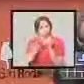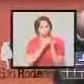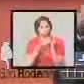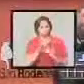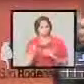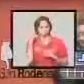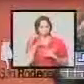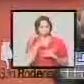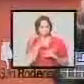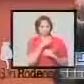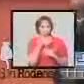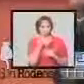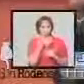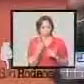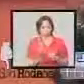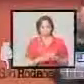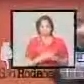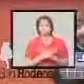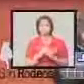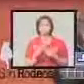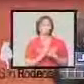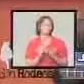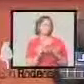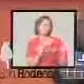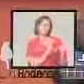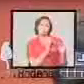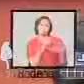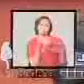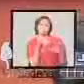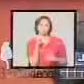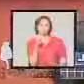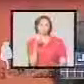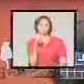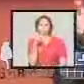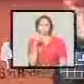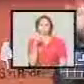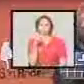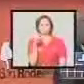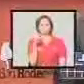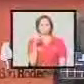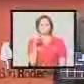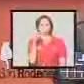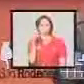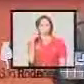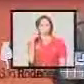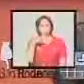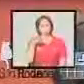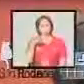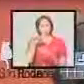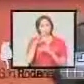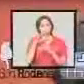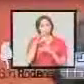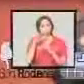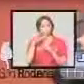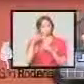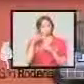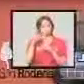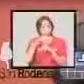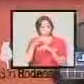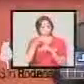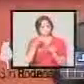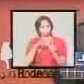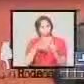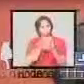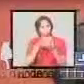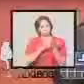porcentaje de nuestros salarios son trasladados a una operadora de pensiones, me imagino que la tiene en Popular Pensiones, pero sí, la ley